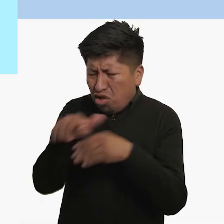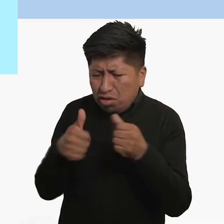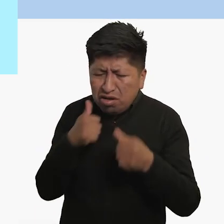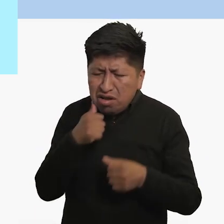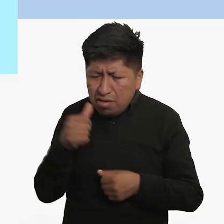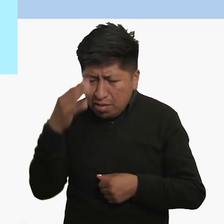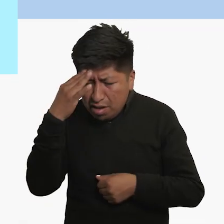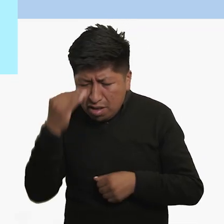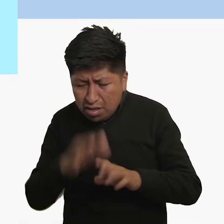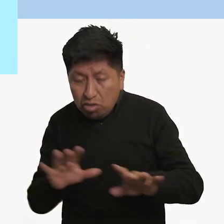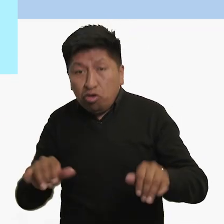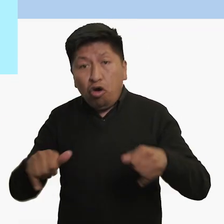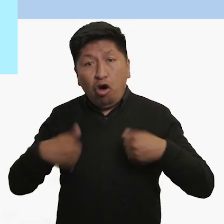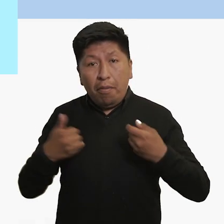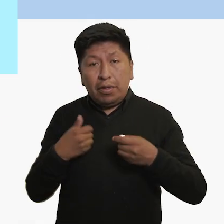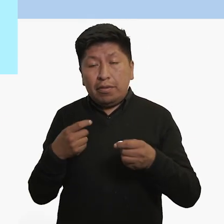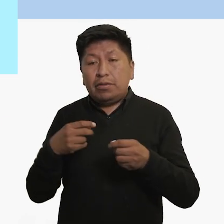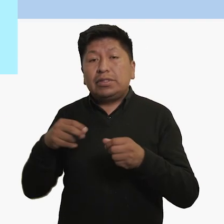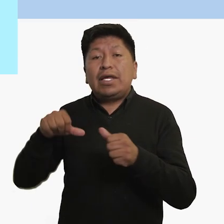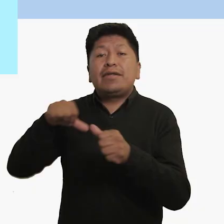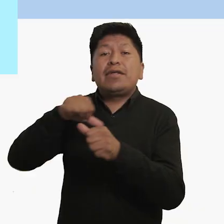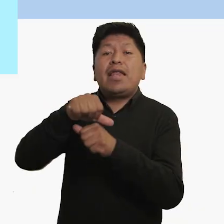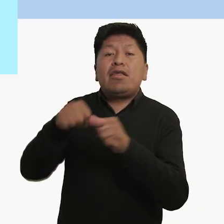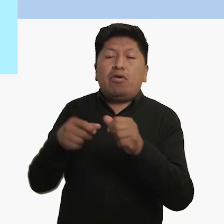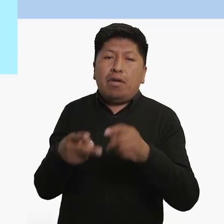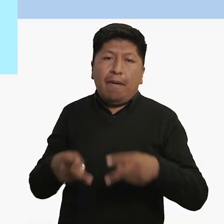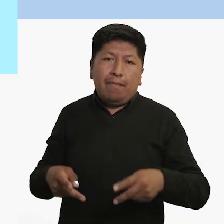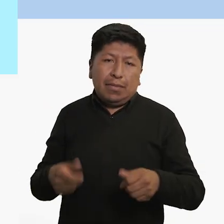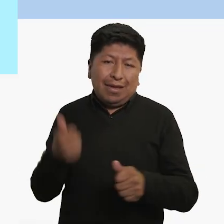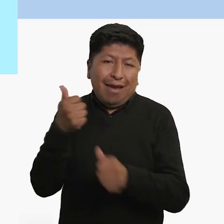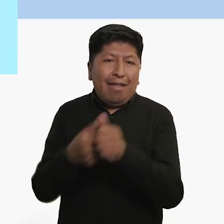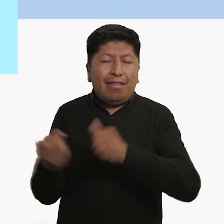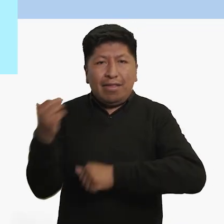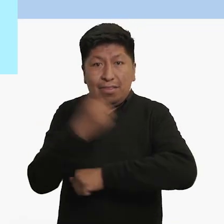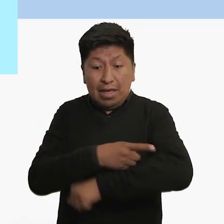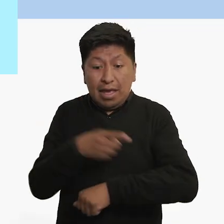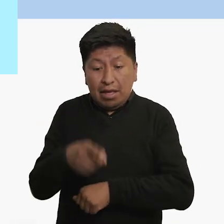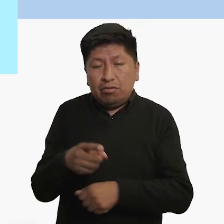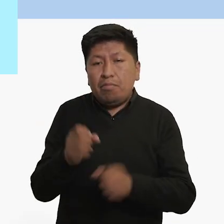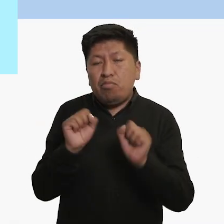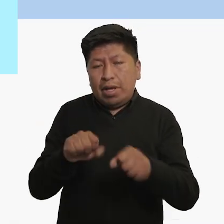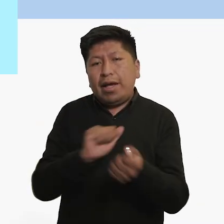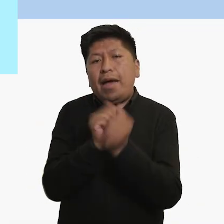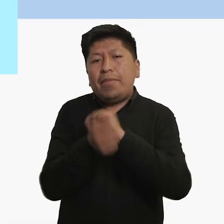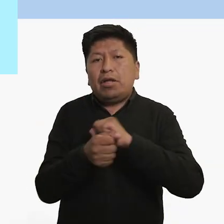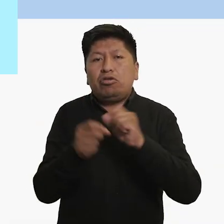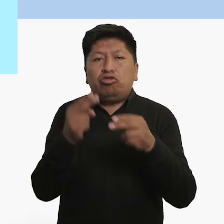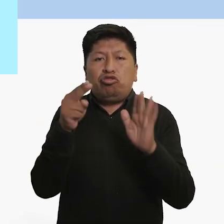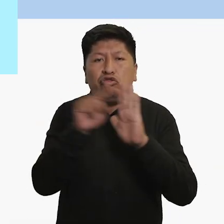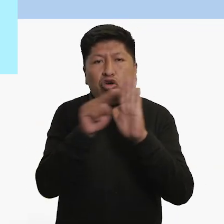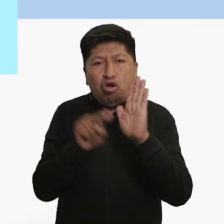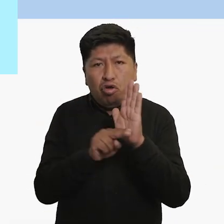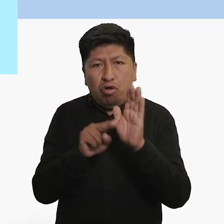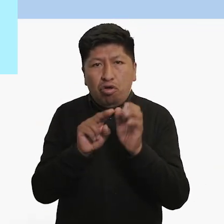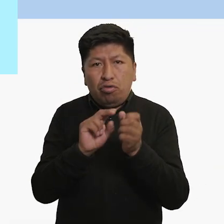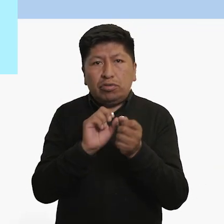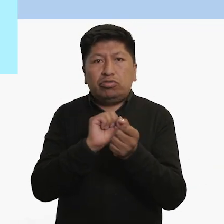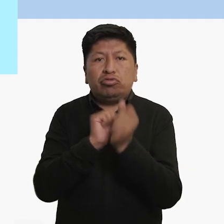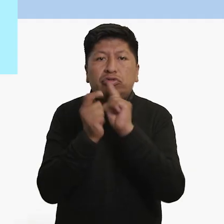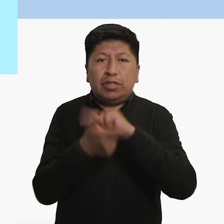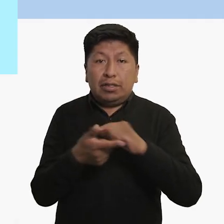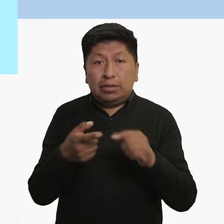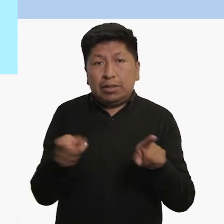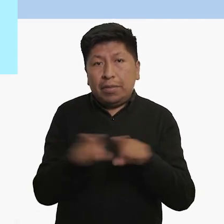niñas, niños y adolescentes conviven cotidianamente. Este entorno es ideal para cambiar algunas normas sociales y culturales que toleran la violencia hacia los